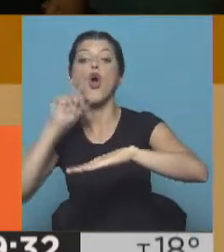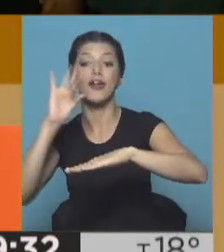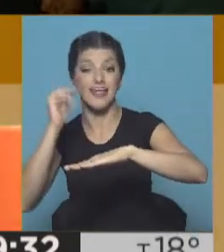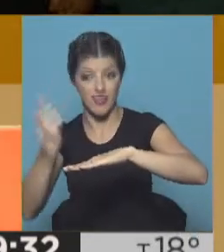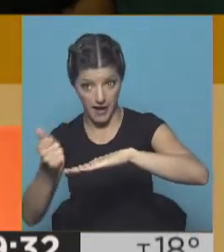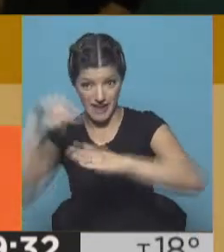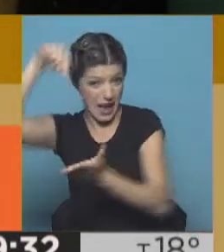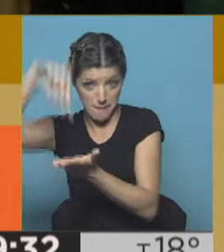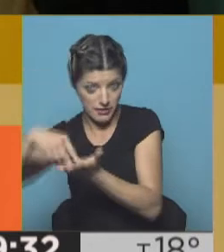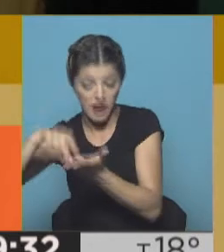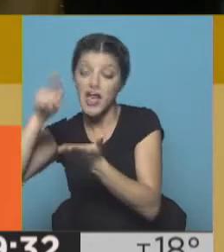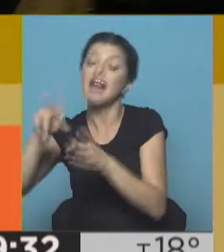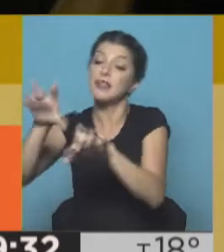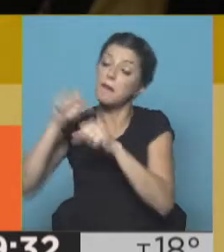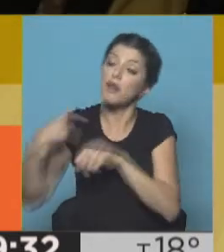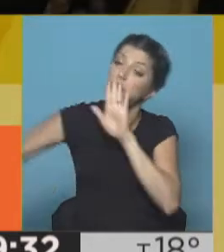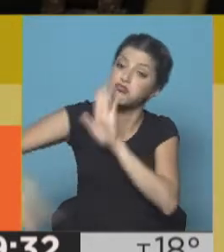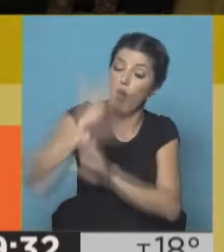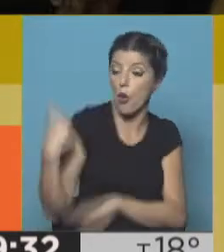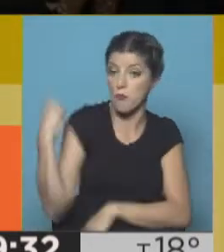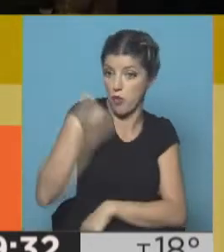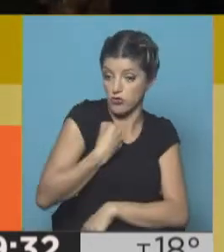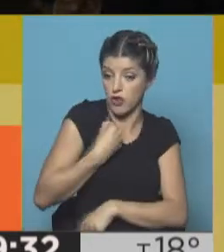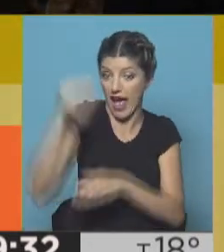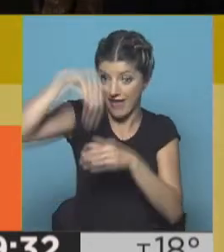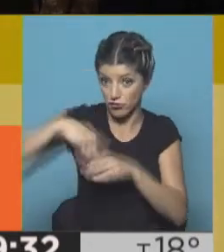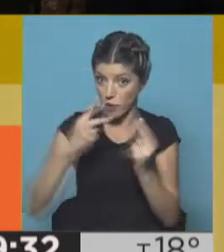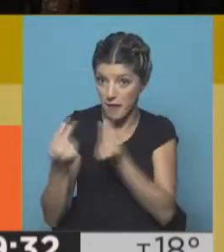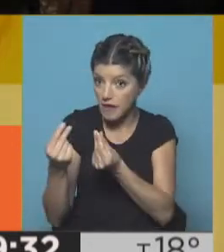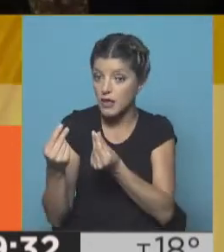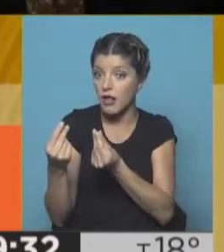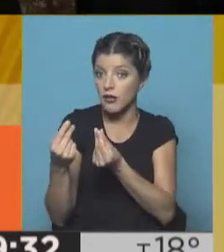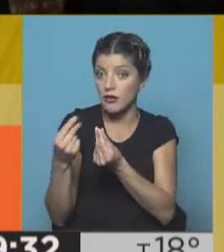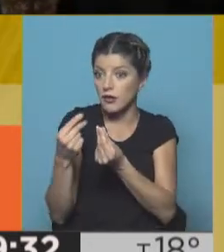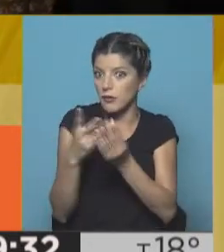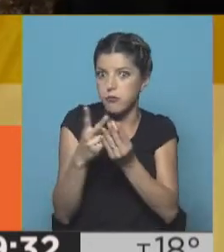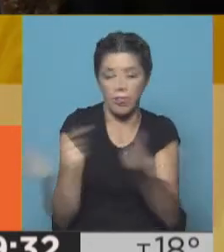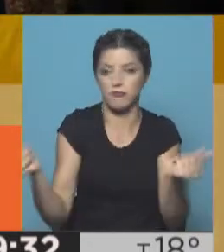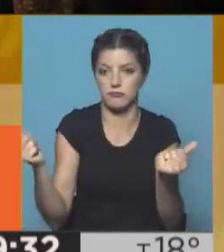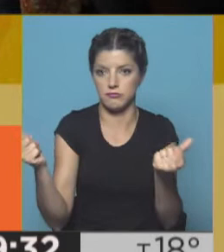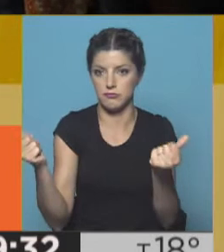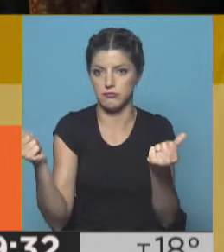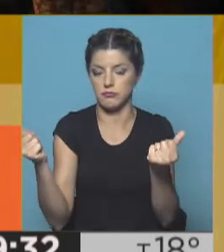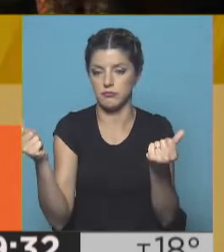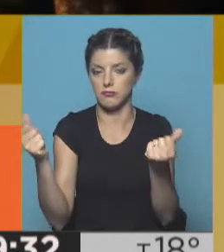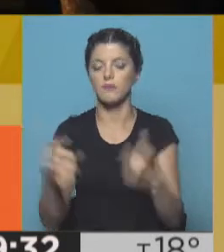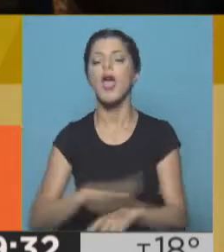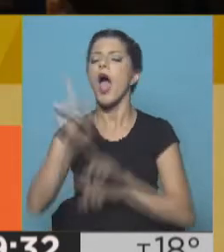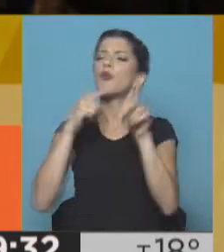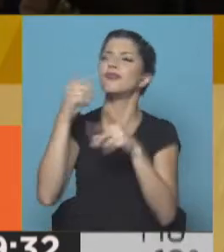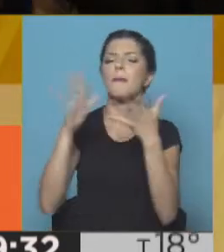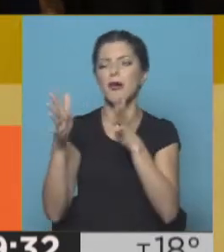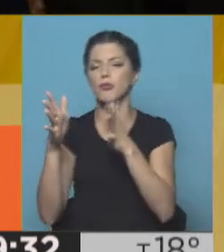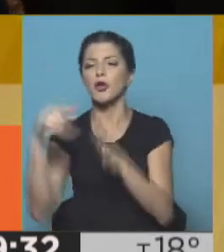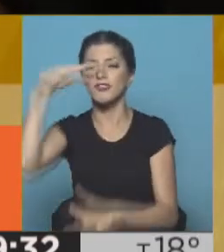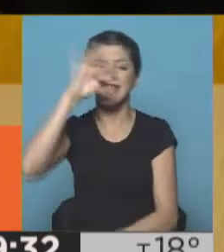a la mañana con un bolso con dinero y a partir de ese momento desapareció. Se dice que tenía una suma cercana a los